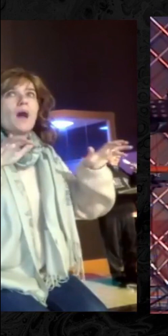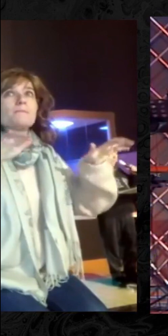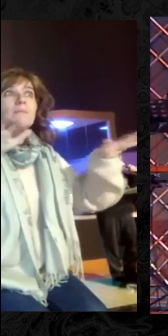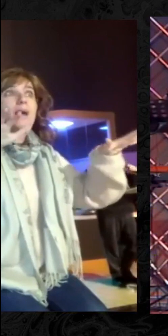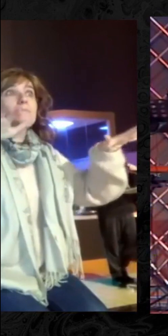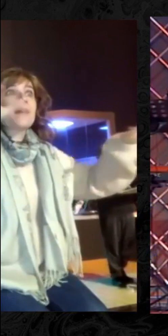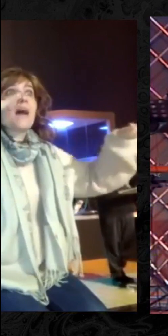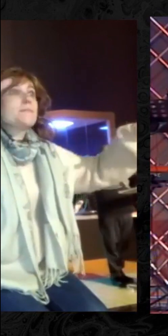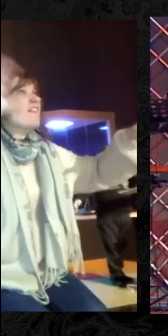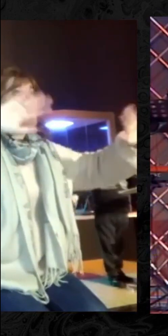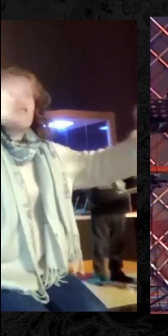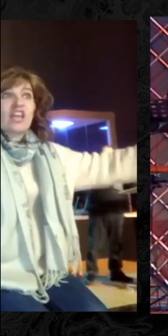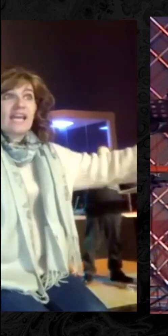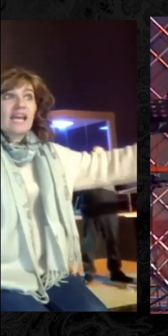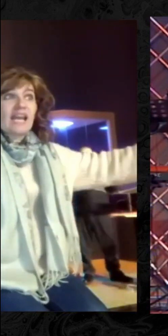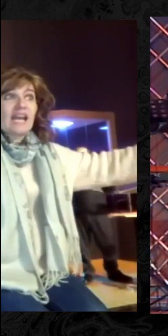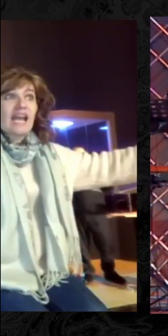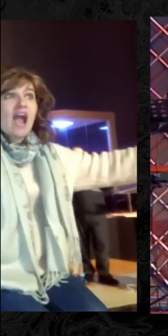Aleluya gracias